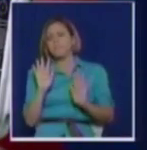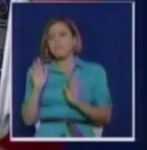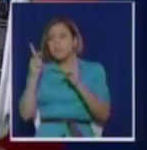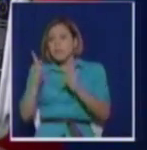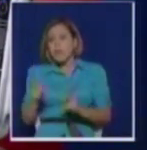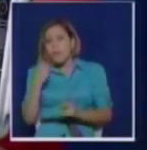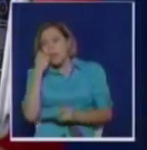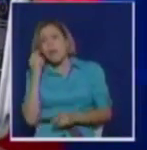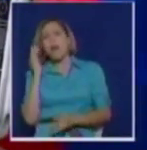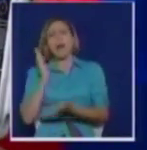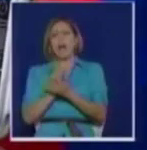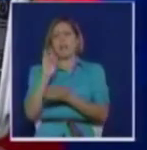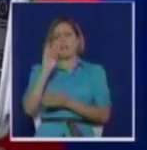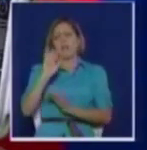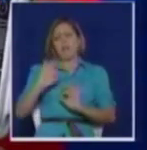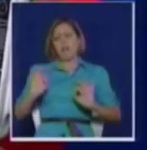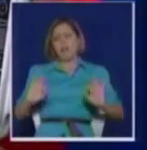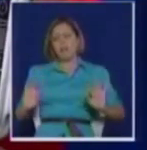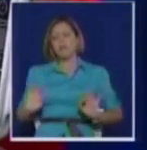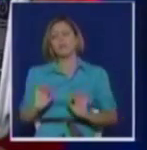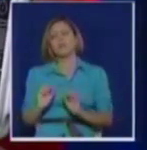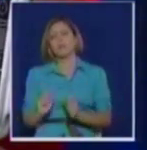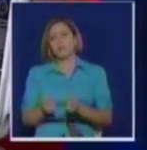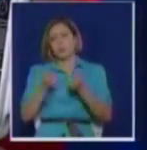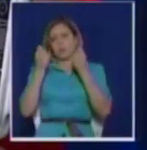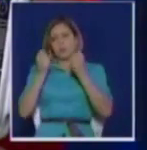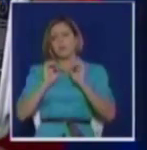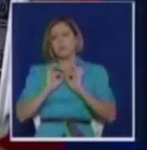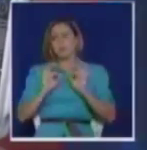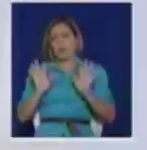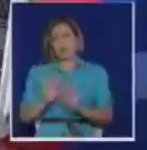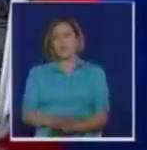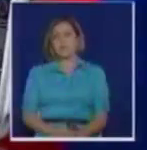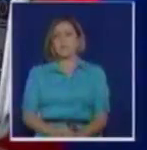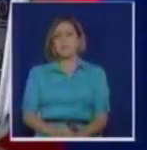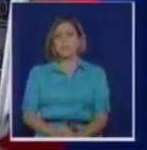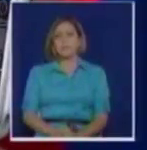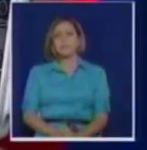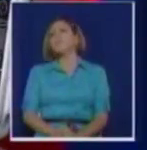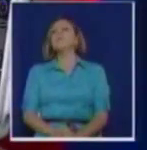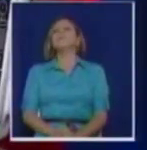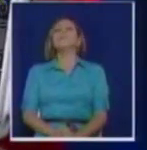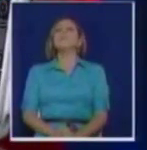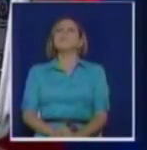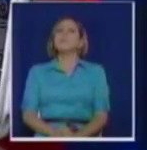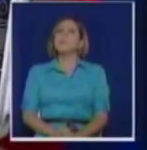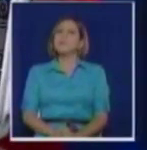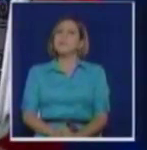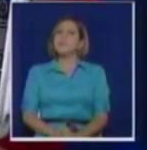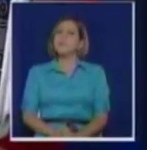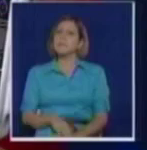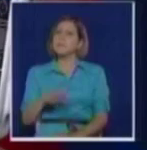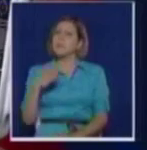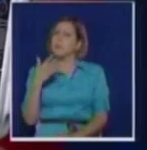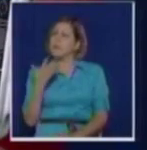no hay reporte de víctimas ni de personas heridas en estos momentos. Fue a